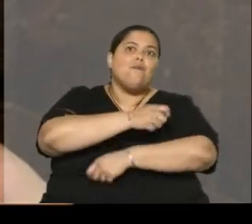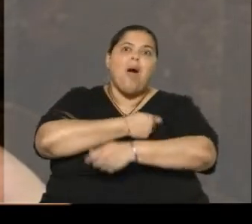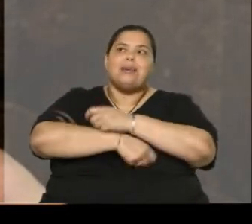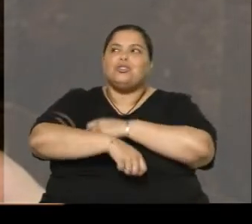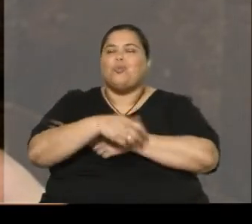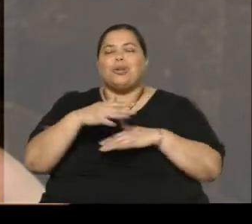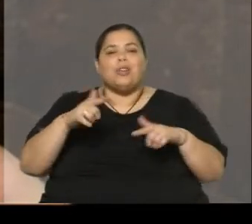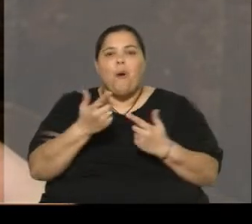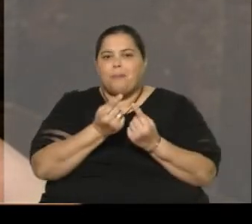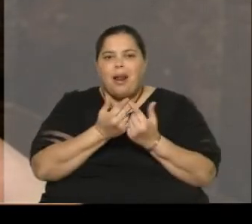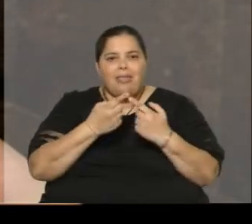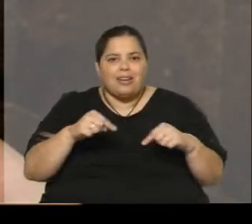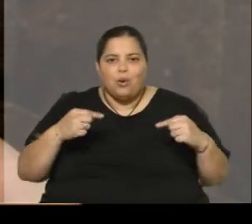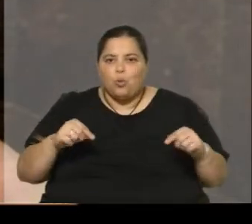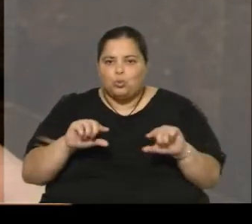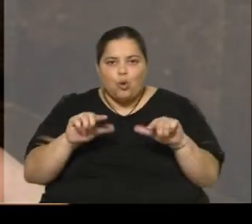y con,